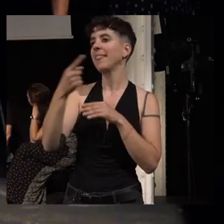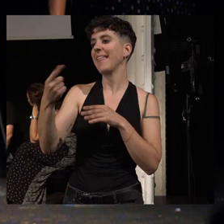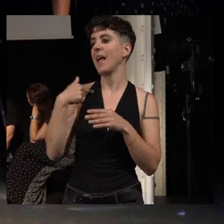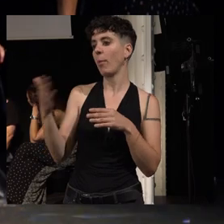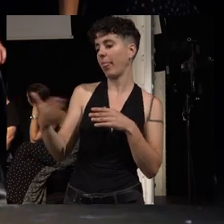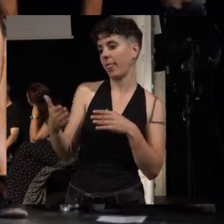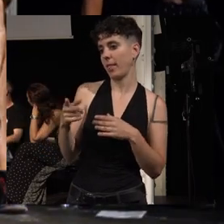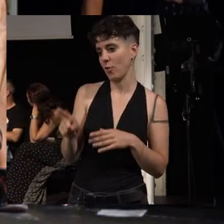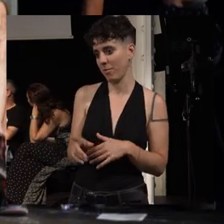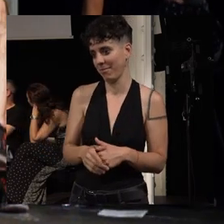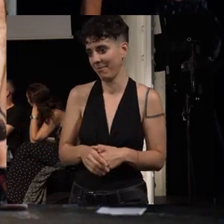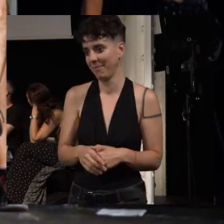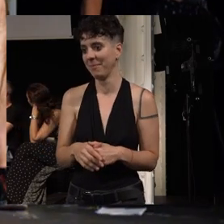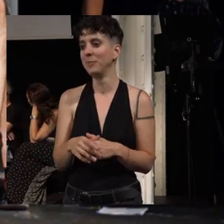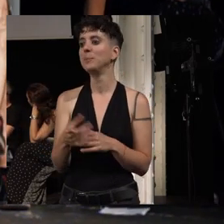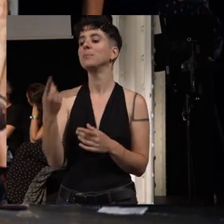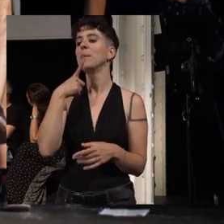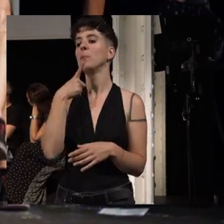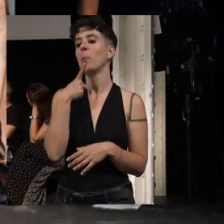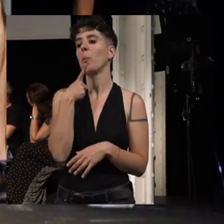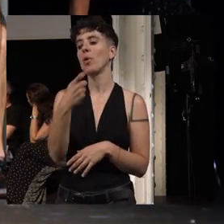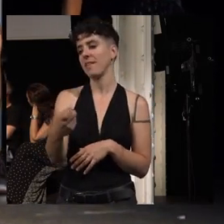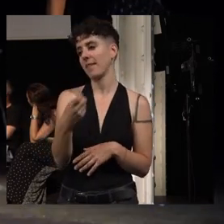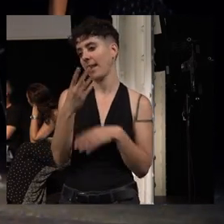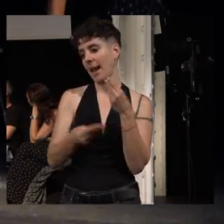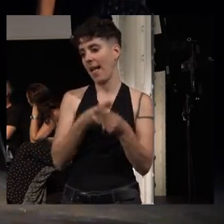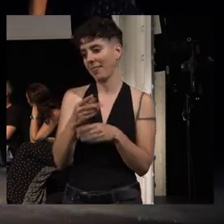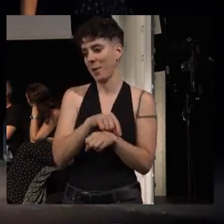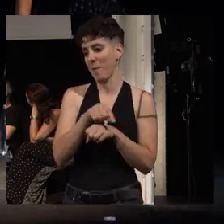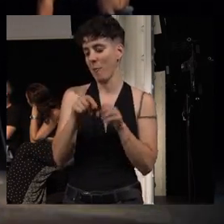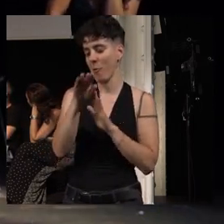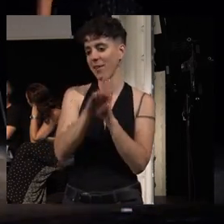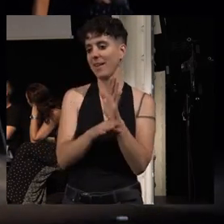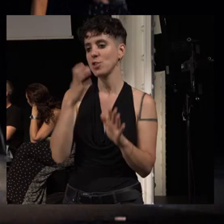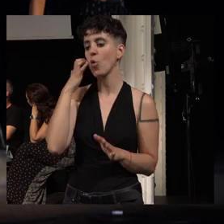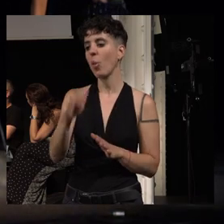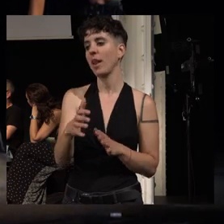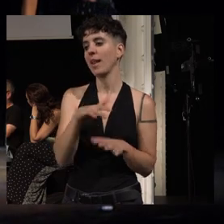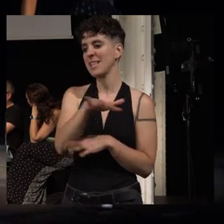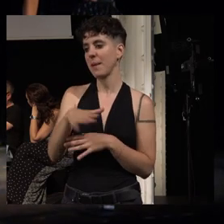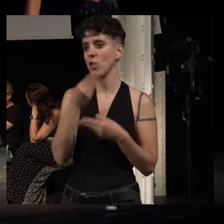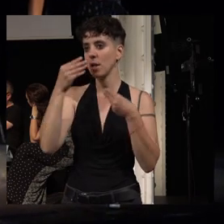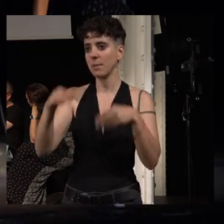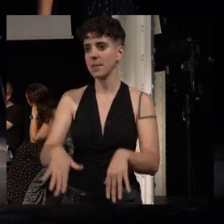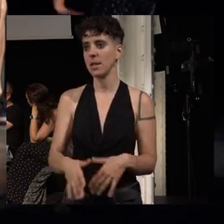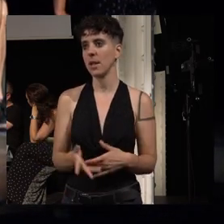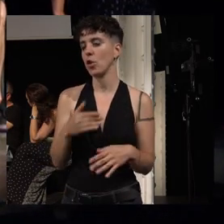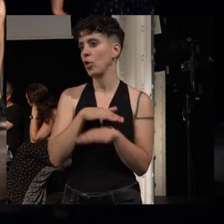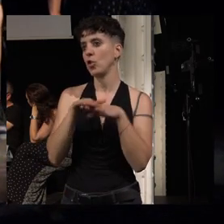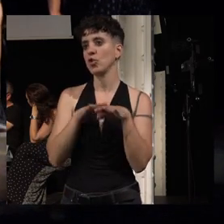que es francamente difícil hacer políticas queer desde los espacios de representatividad. Y esto sí, lo siento